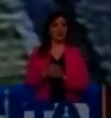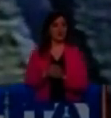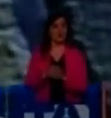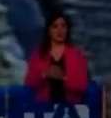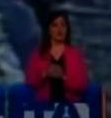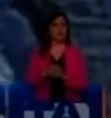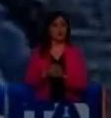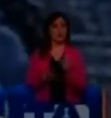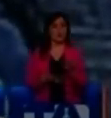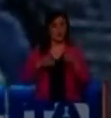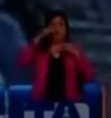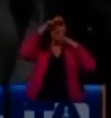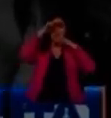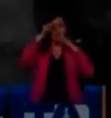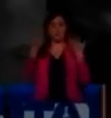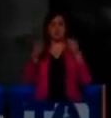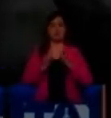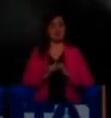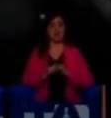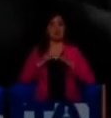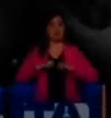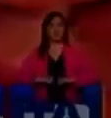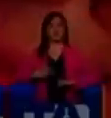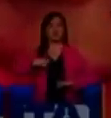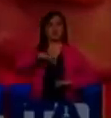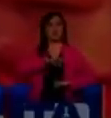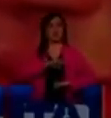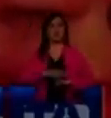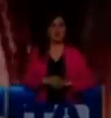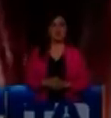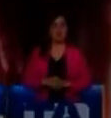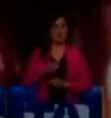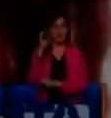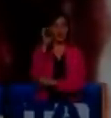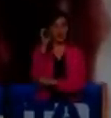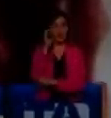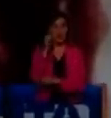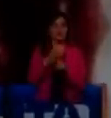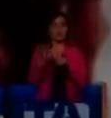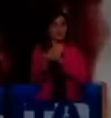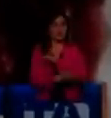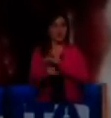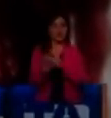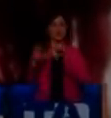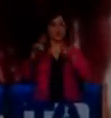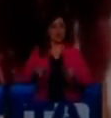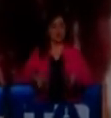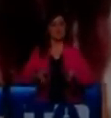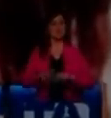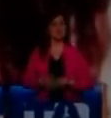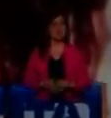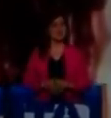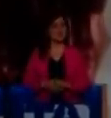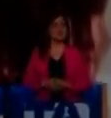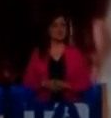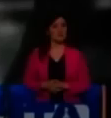la noticia. Es muy triste para nosotros ver que se presente no solamente en Colombia, sino en muchos otros países, que por la